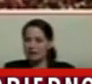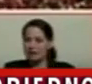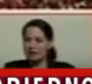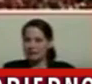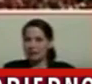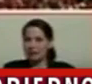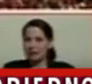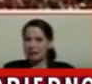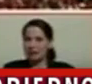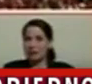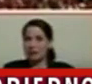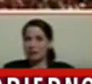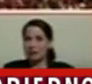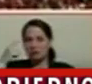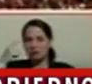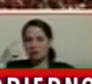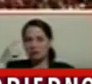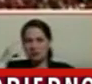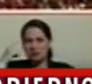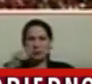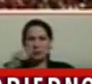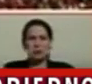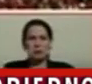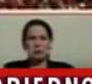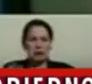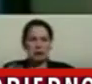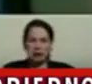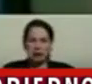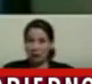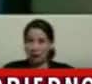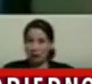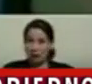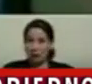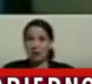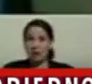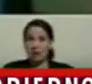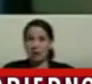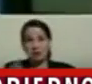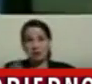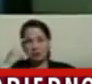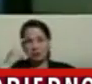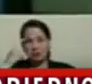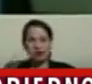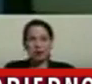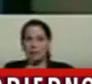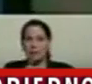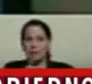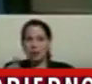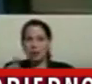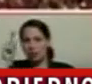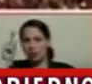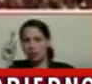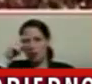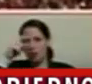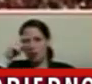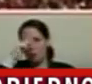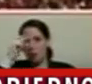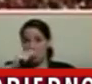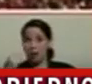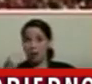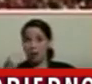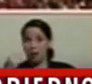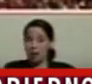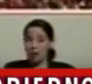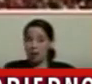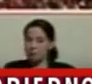Ahora lo voy a decir. Jorge Rodríguez, Jorge Arriaza, compañeros del alto mando político, líderes sindicales,